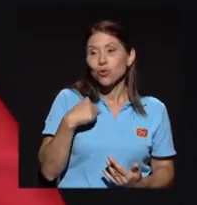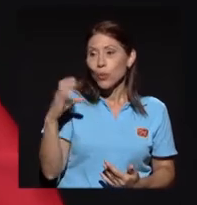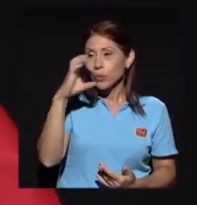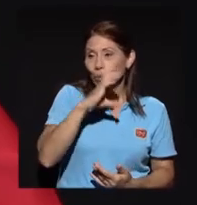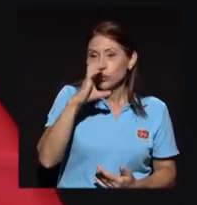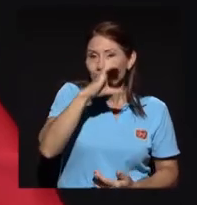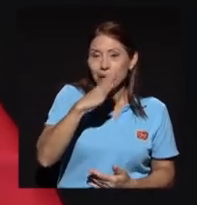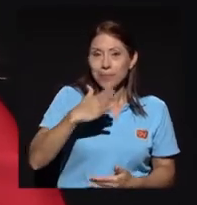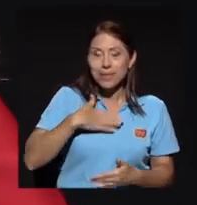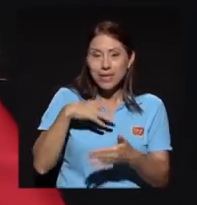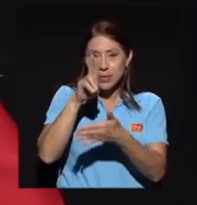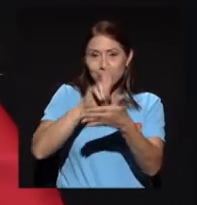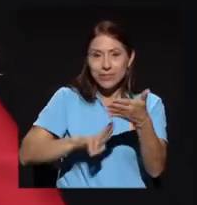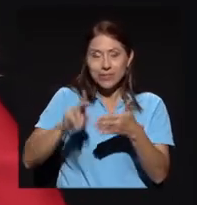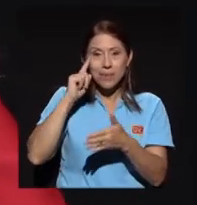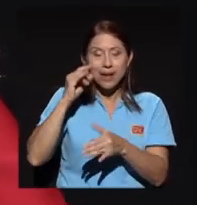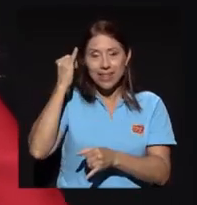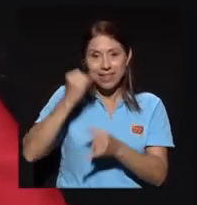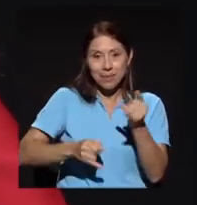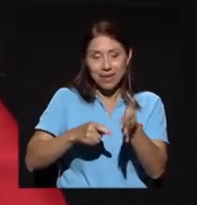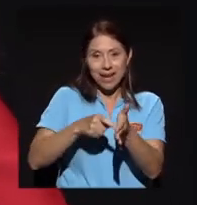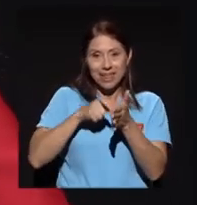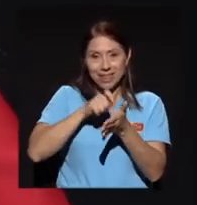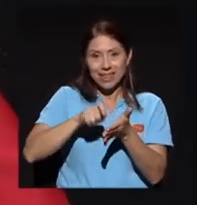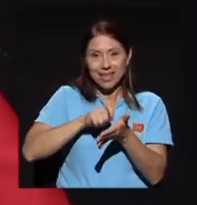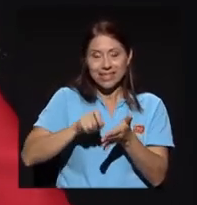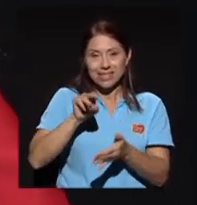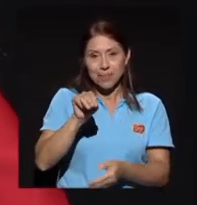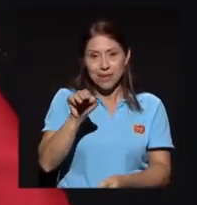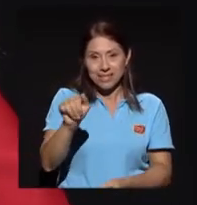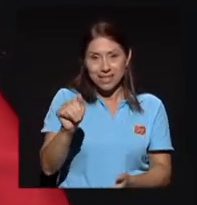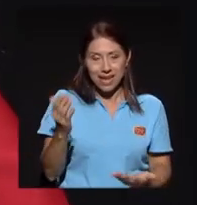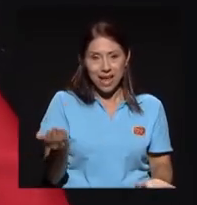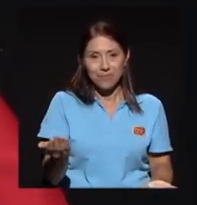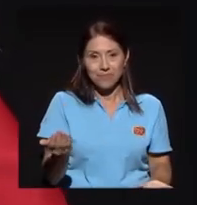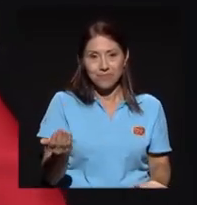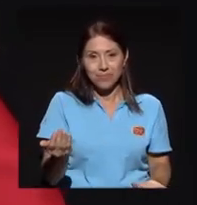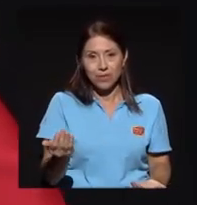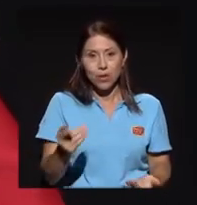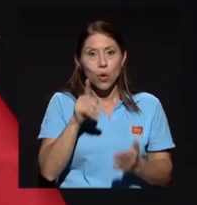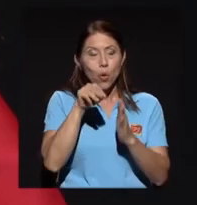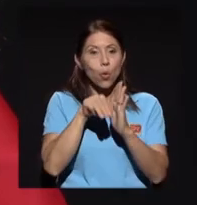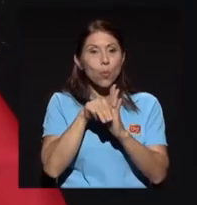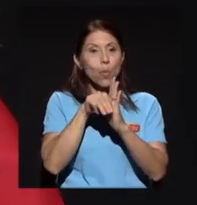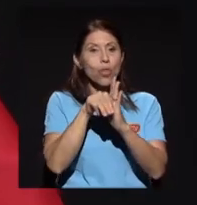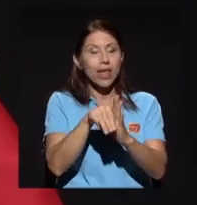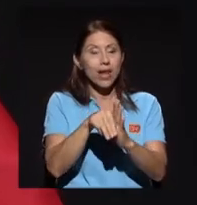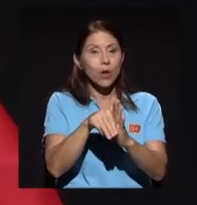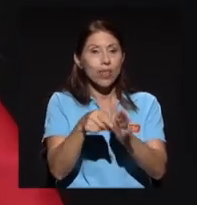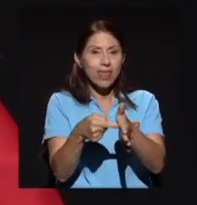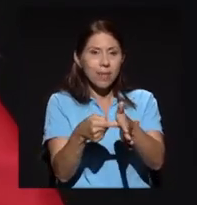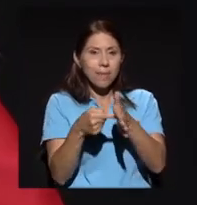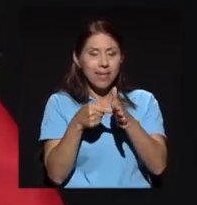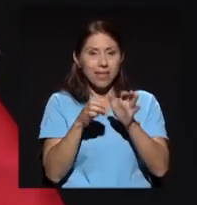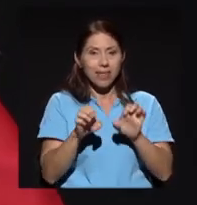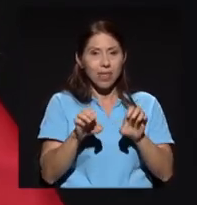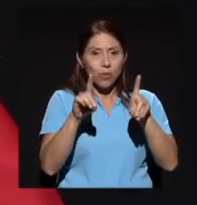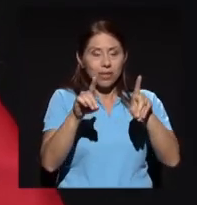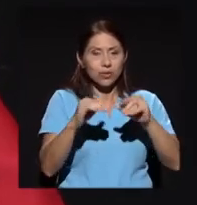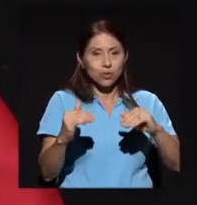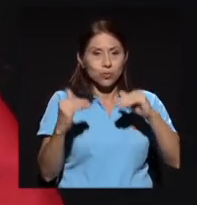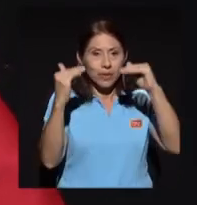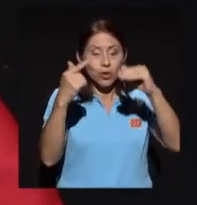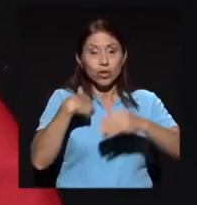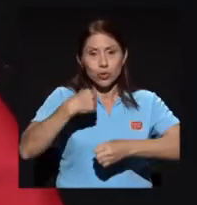mater para terminar mi tesis de maestría de un modelo de demanda de educación superior, y trabajé